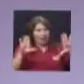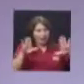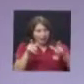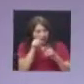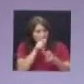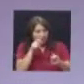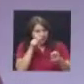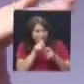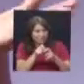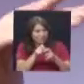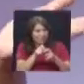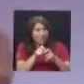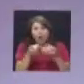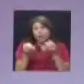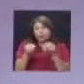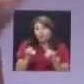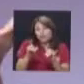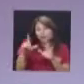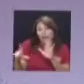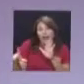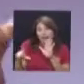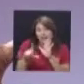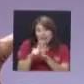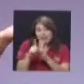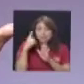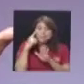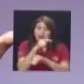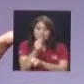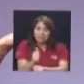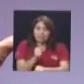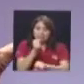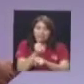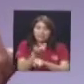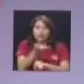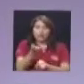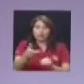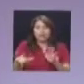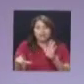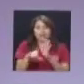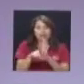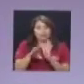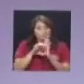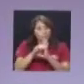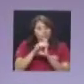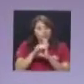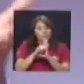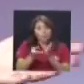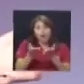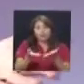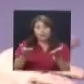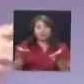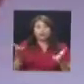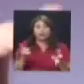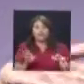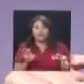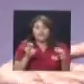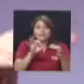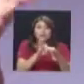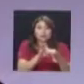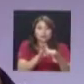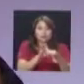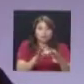defina algunos aspectos legales por ejemplo los asuntos de filiación para los aspectos técnicos necesitamos que el